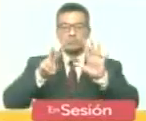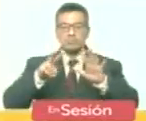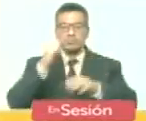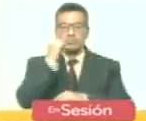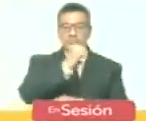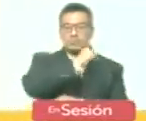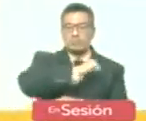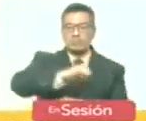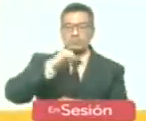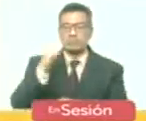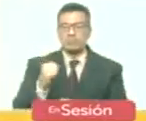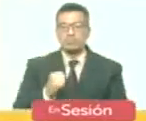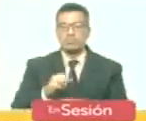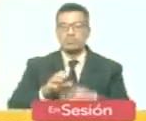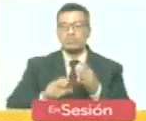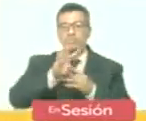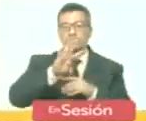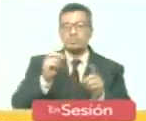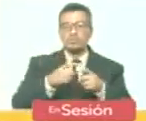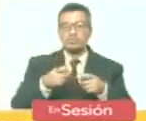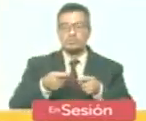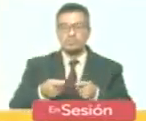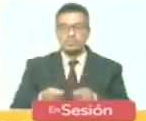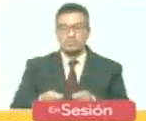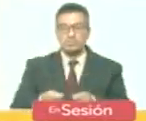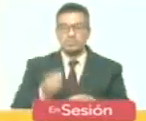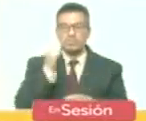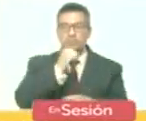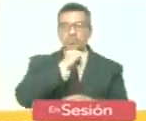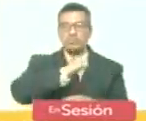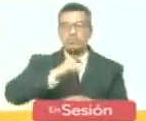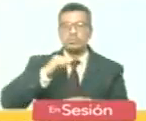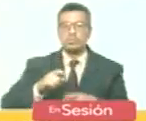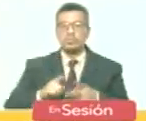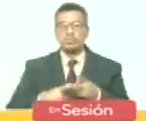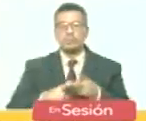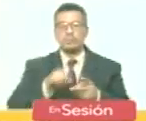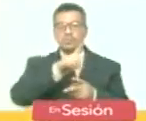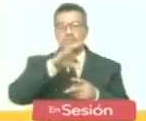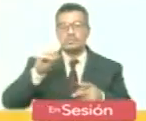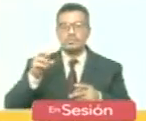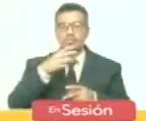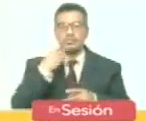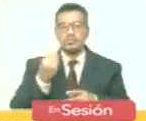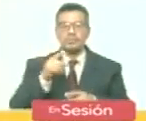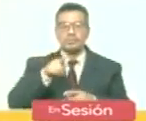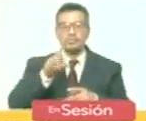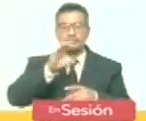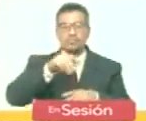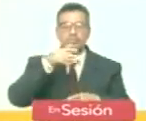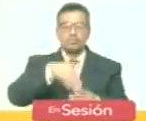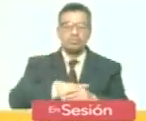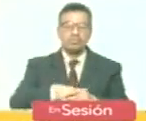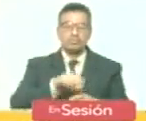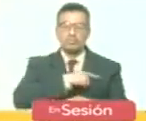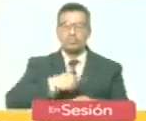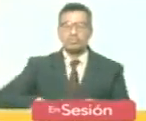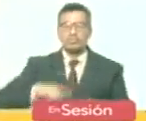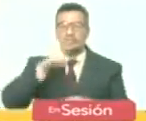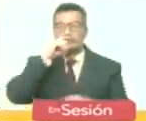asesinos que el 4 de agosto intentaron matar a cientos de venezolanos incluido el presidente constitucional de la